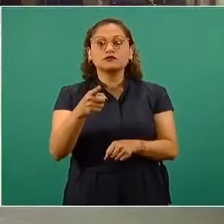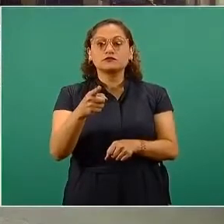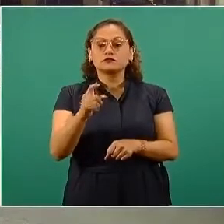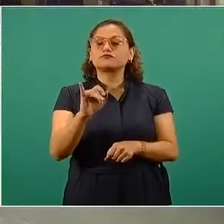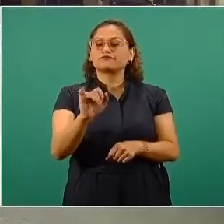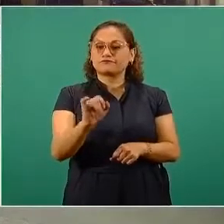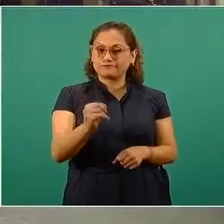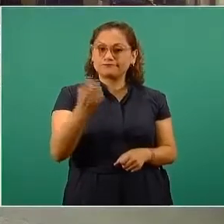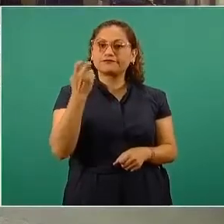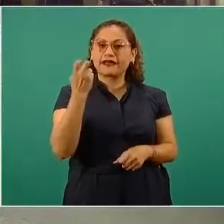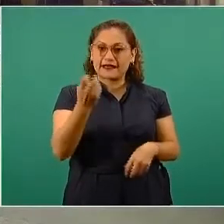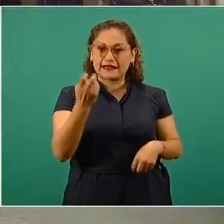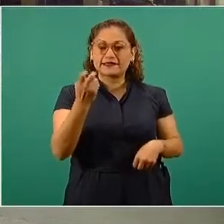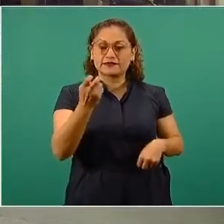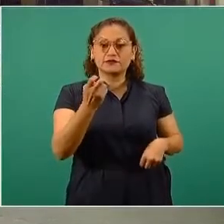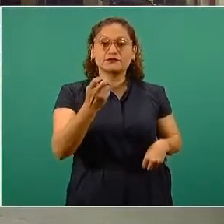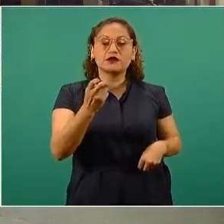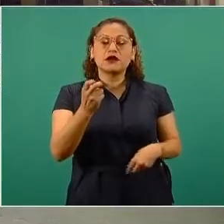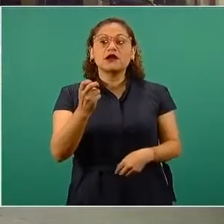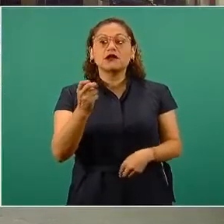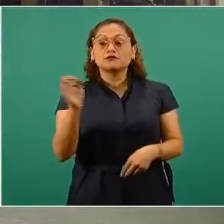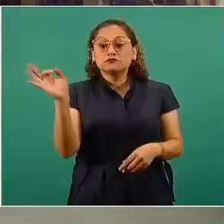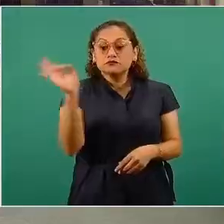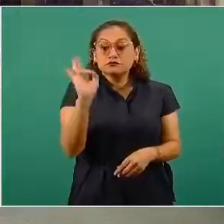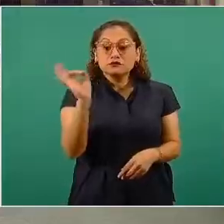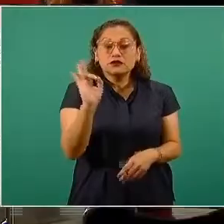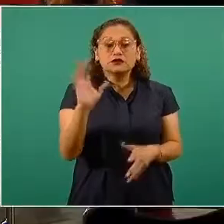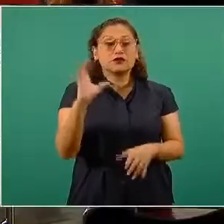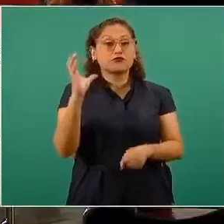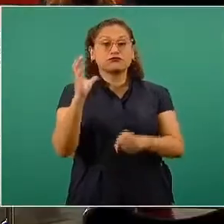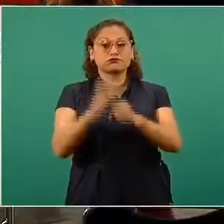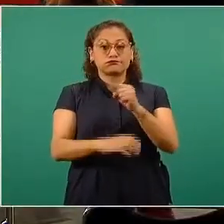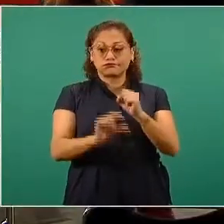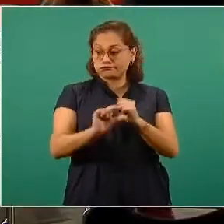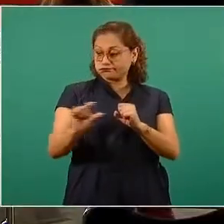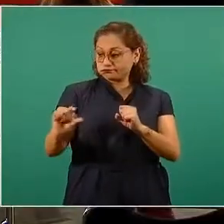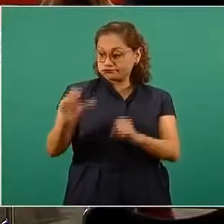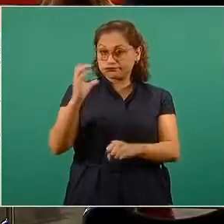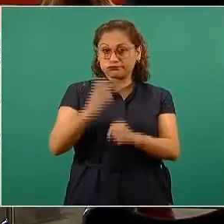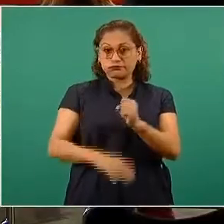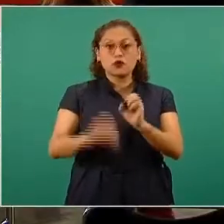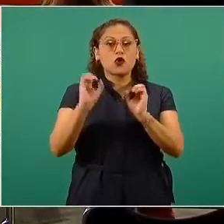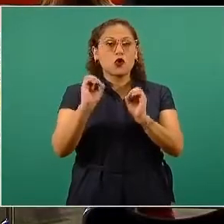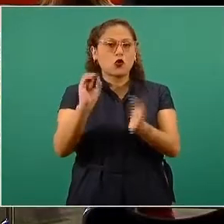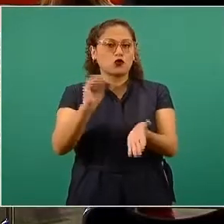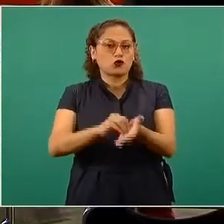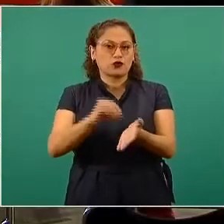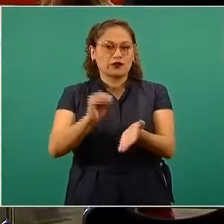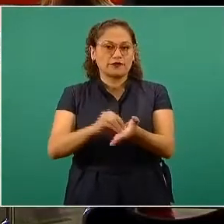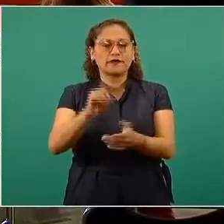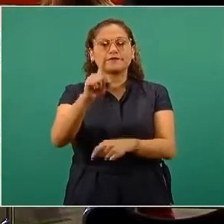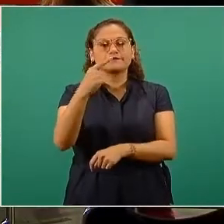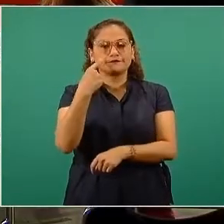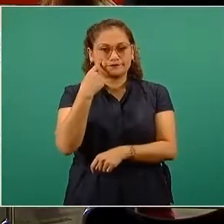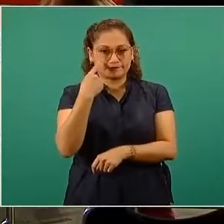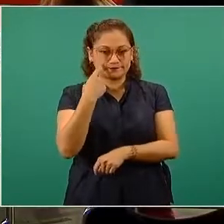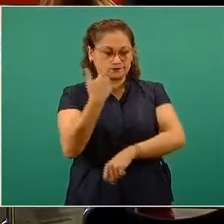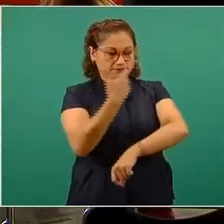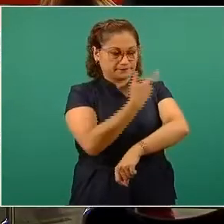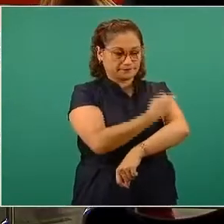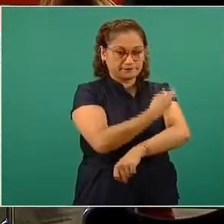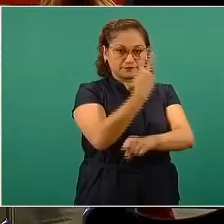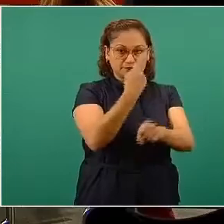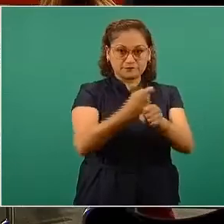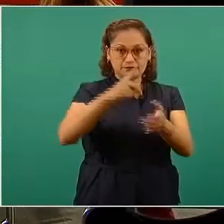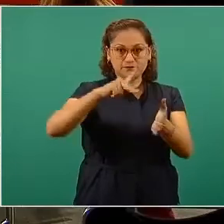Exacto. Pero a lo mejor ya se acabaron o pudiera ser que estos todavía están. El intervalo de tiempo entre la primera dosis y